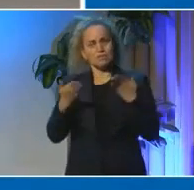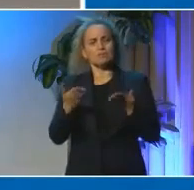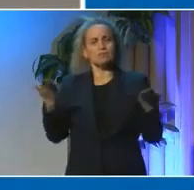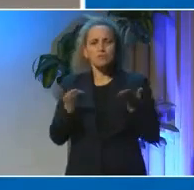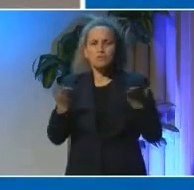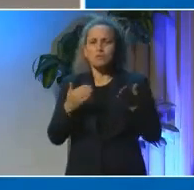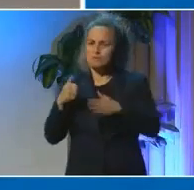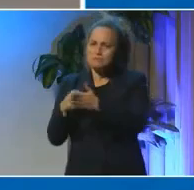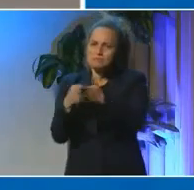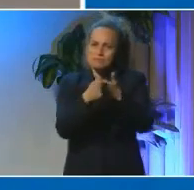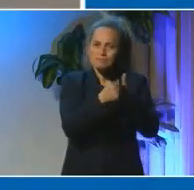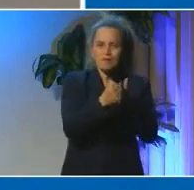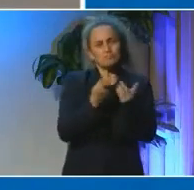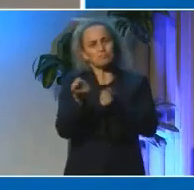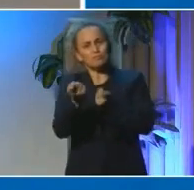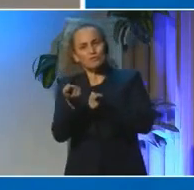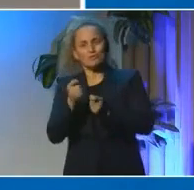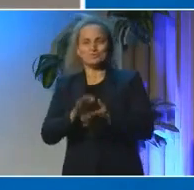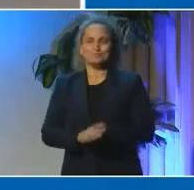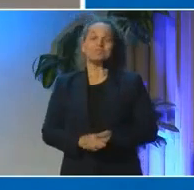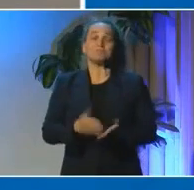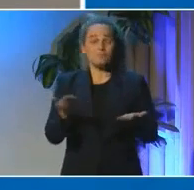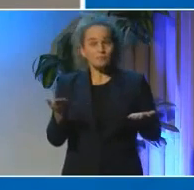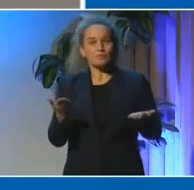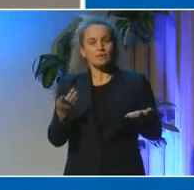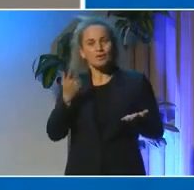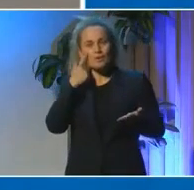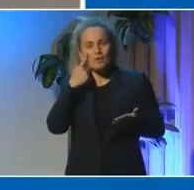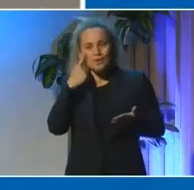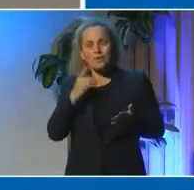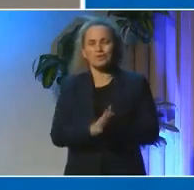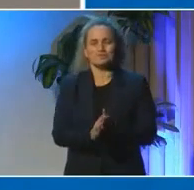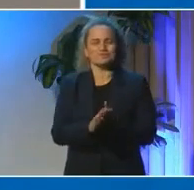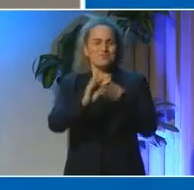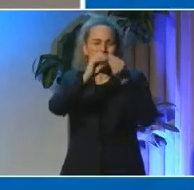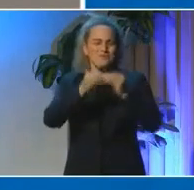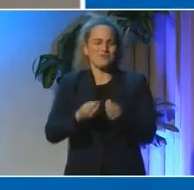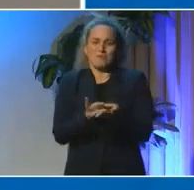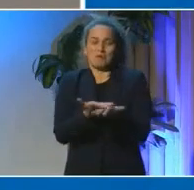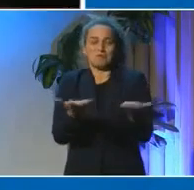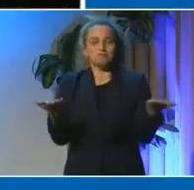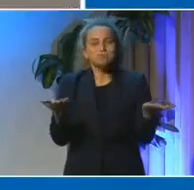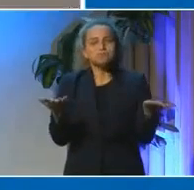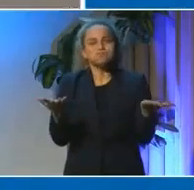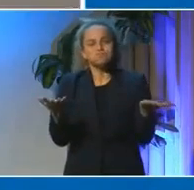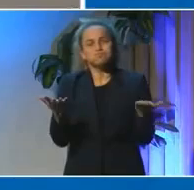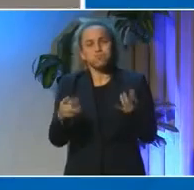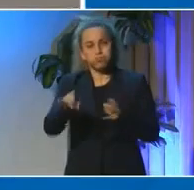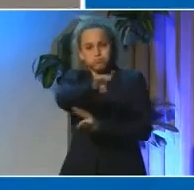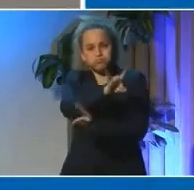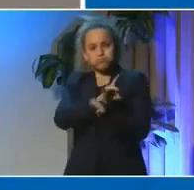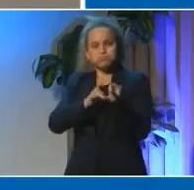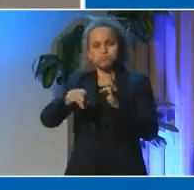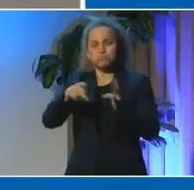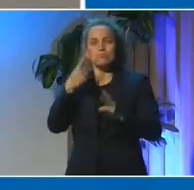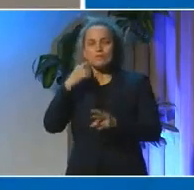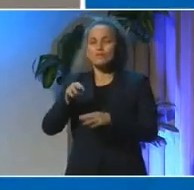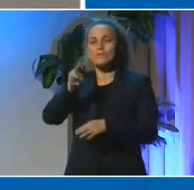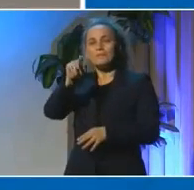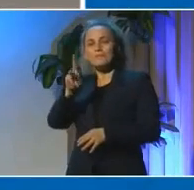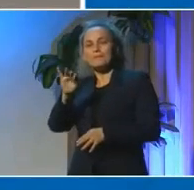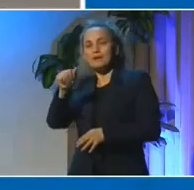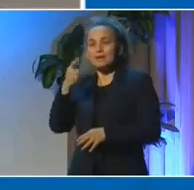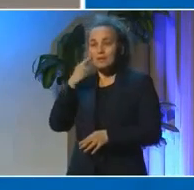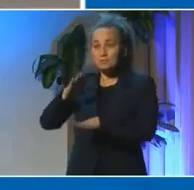Cómo Buscamos un equilibrio Entonces es un arcoiris lleno de matices e yo quisiera preguntarte María Fernanda ustedes